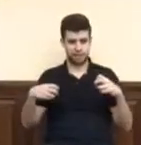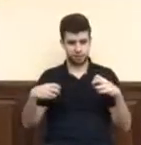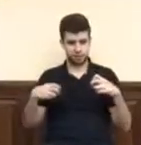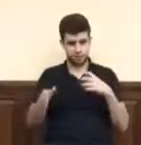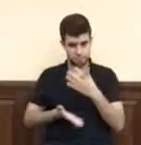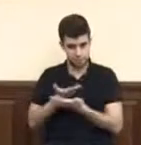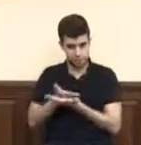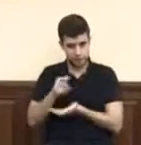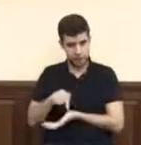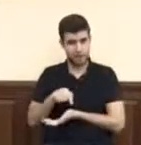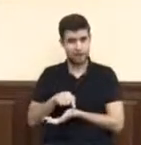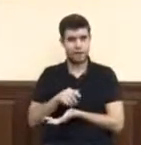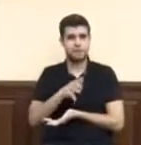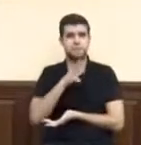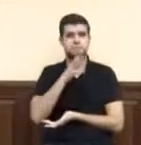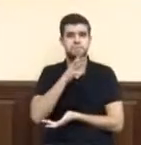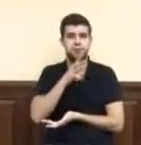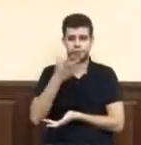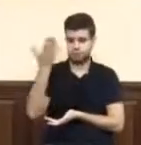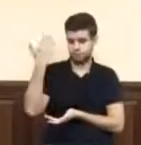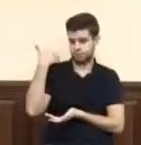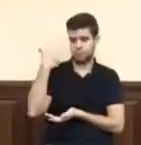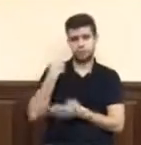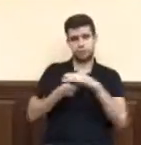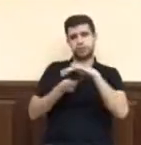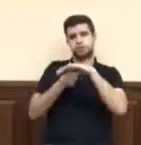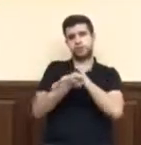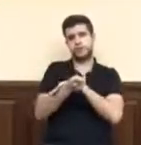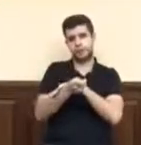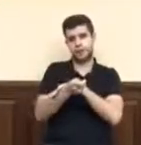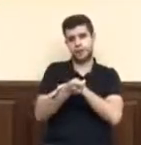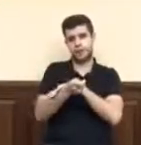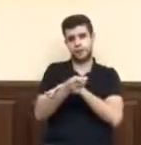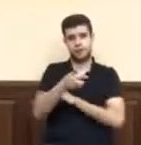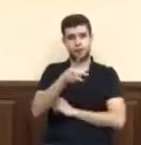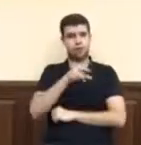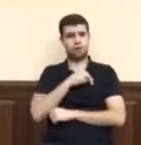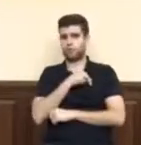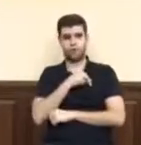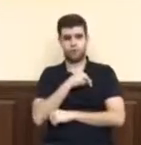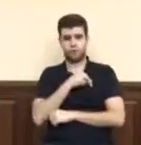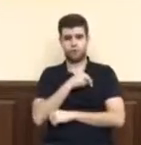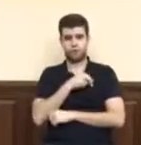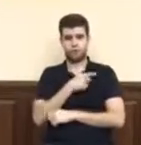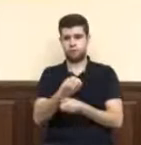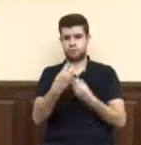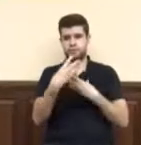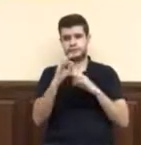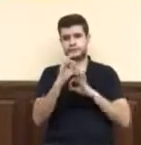porque se ha solicitado una información y no se ha proporcionado.